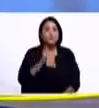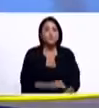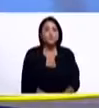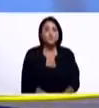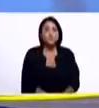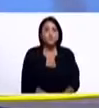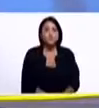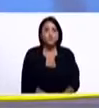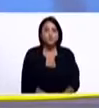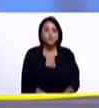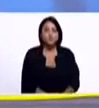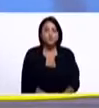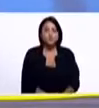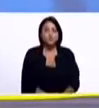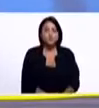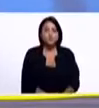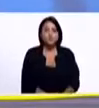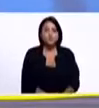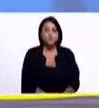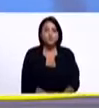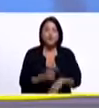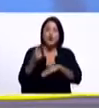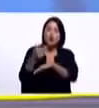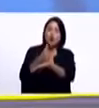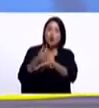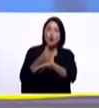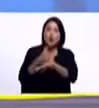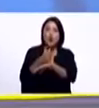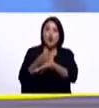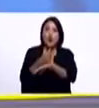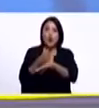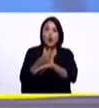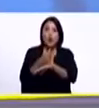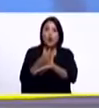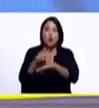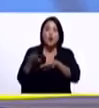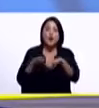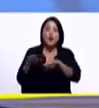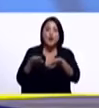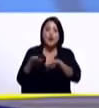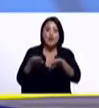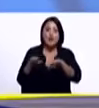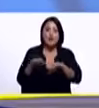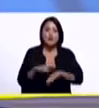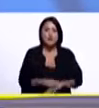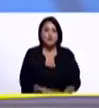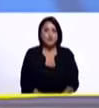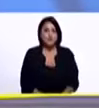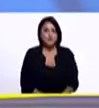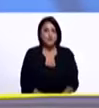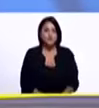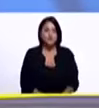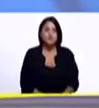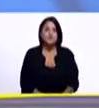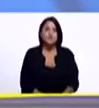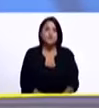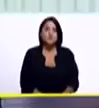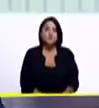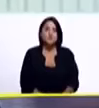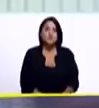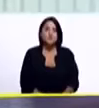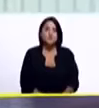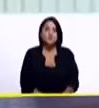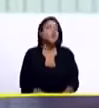presente. Igualmente se encuentra el gobernador del estado Cojedes, del llano venezolano, José Alberto Galíndez,